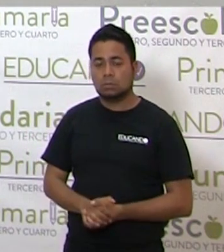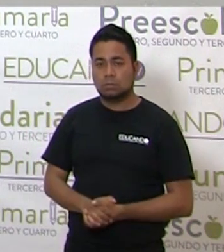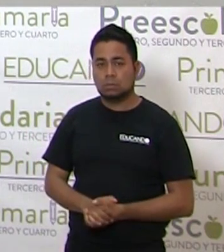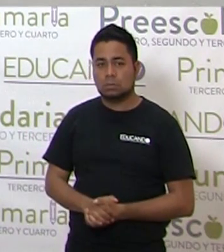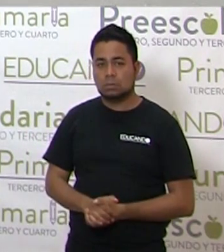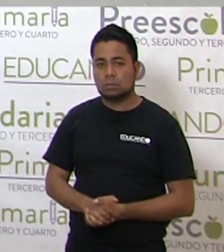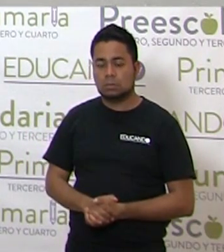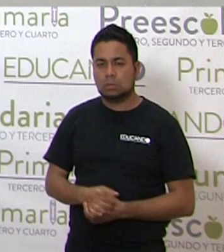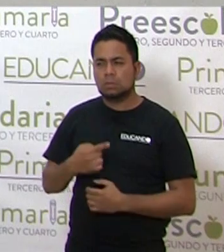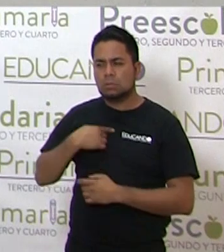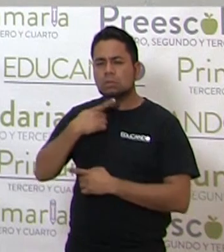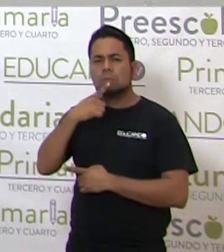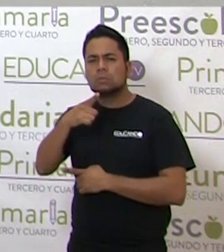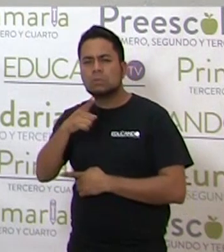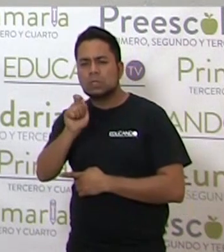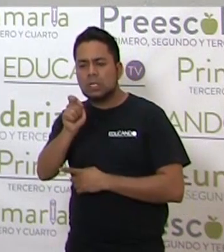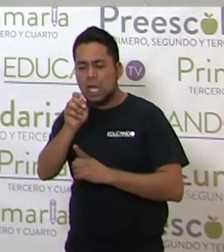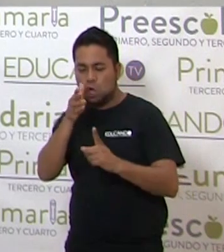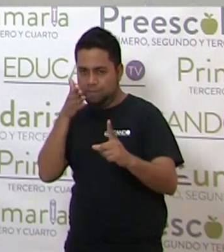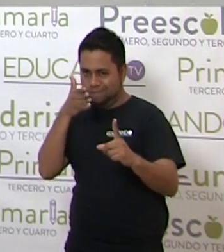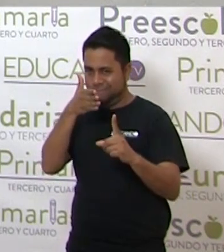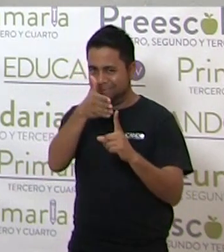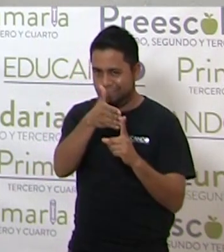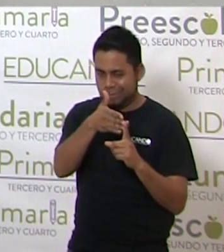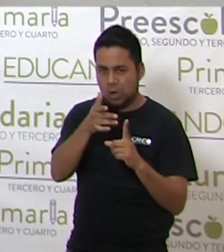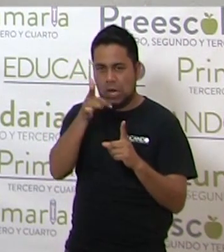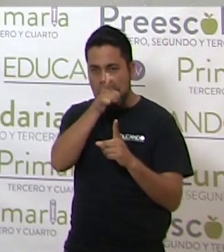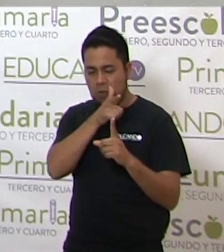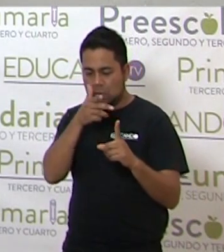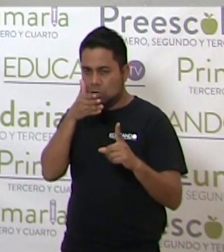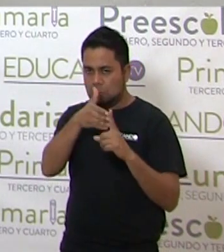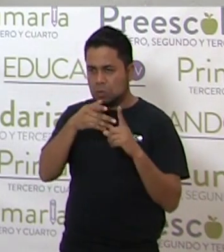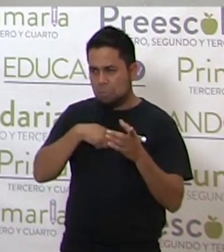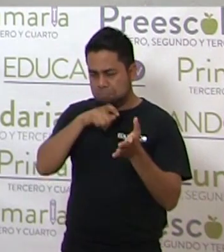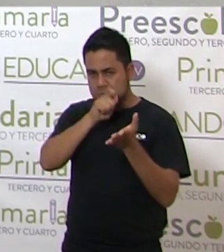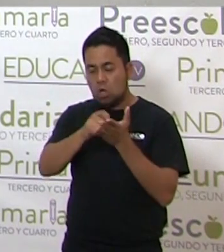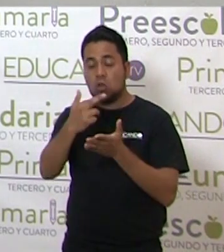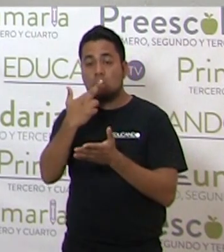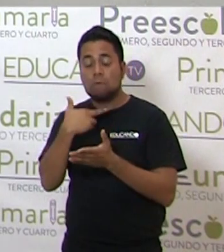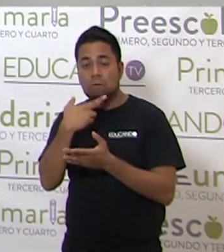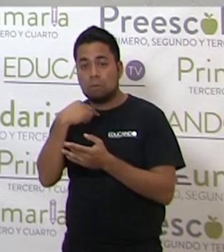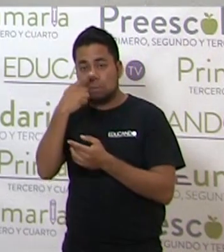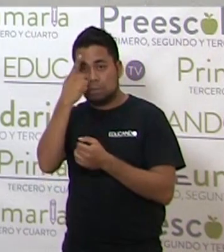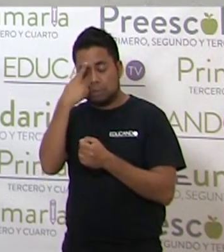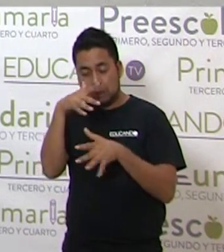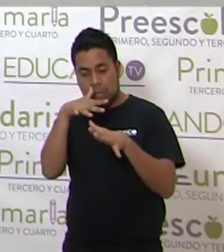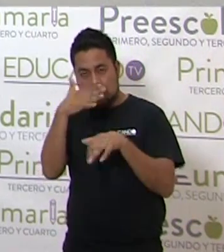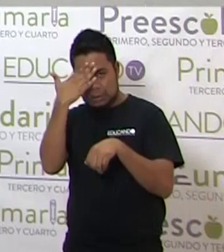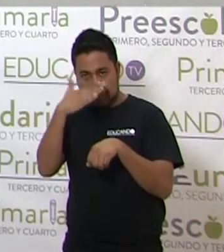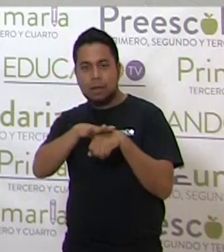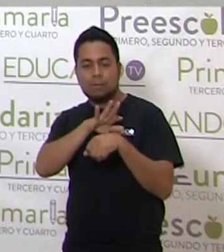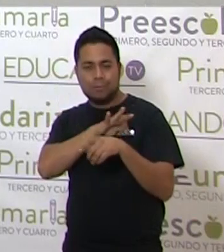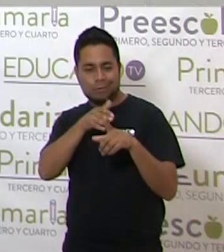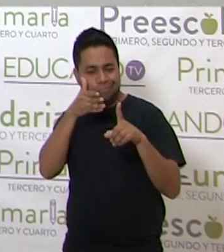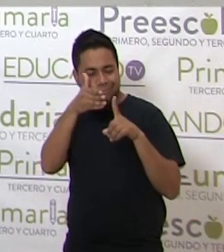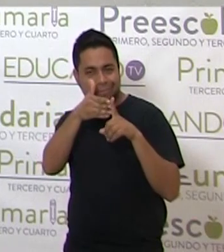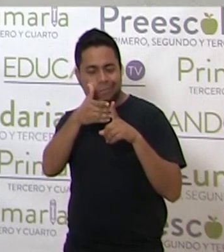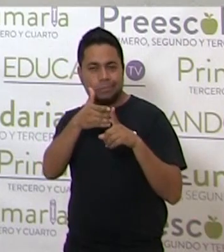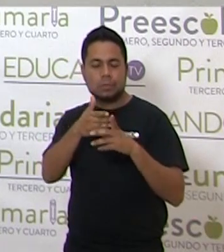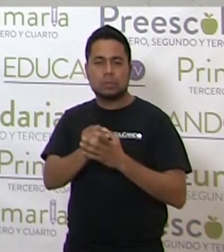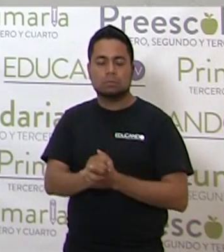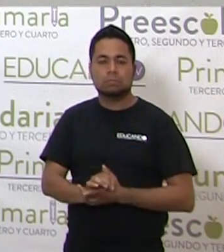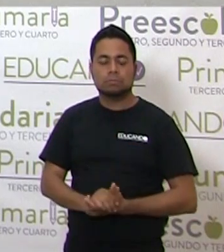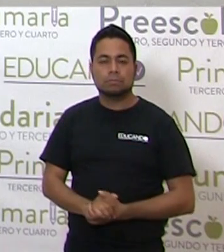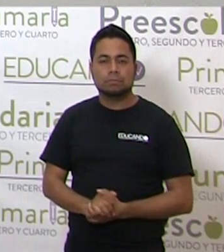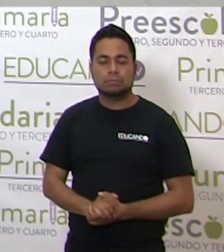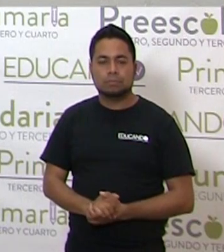como les había dicho, objetivo. Bueno, voy a ponerlo con rojo para que no se les olvide. Bueno, de